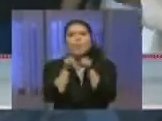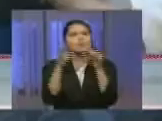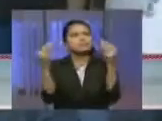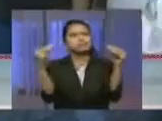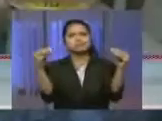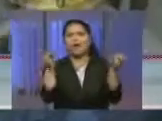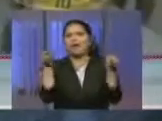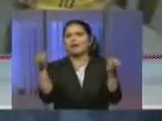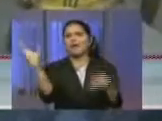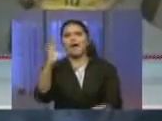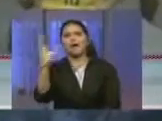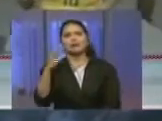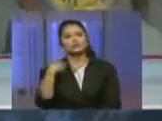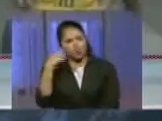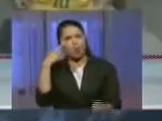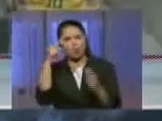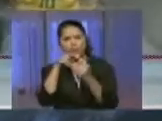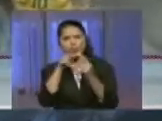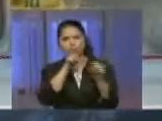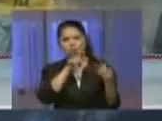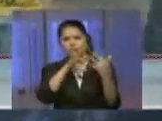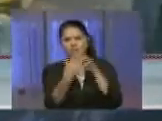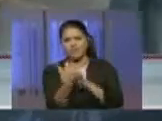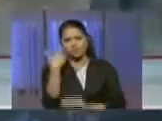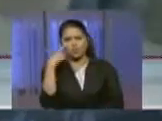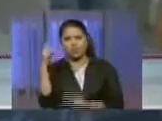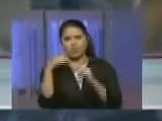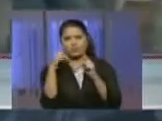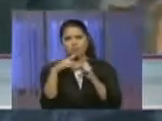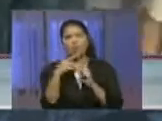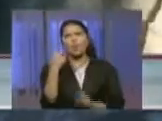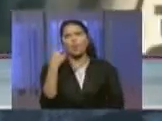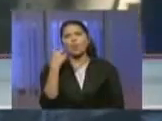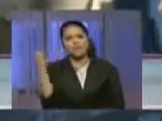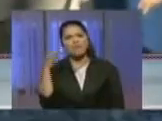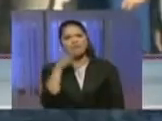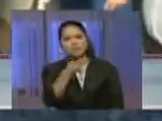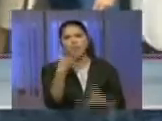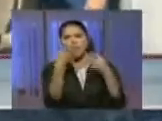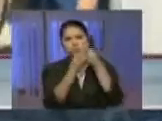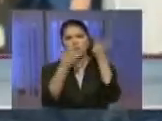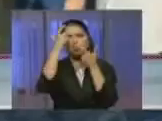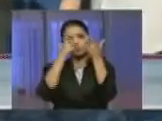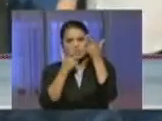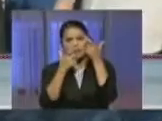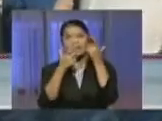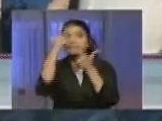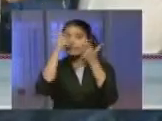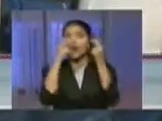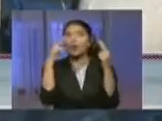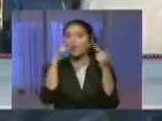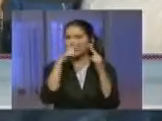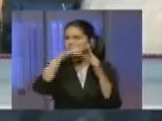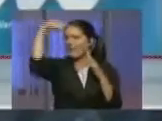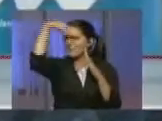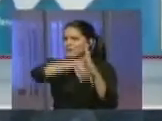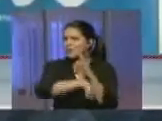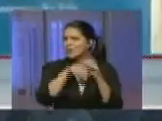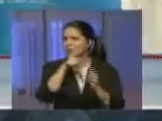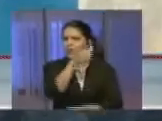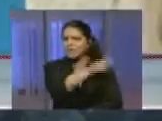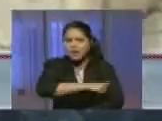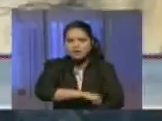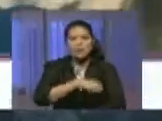camina yo conozco ese barrio una vez estuvimos allí con el comandante Chávez comandante Chávez conoció muy bien Rio de